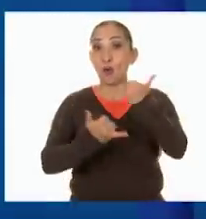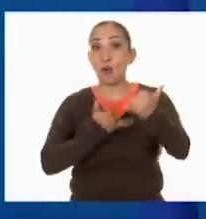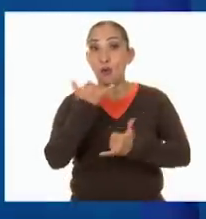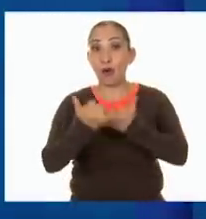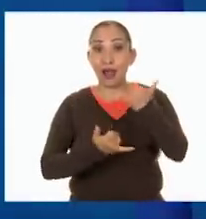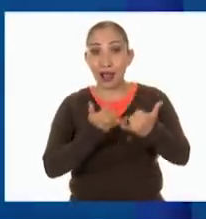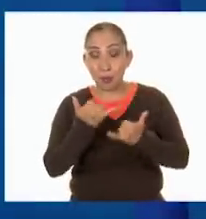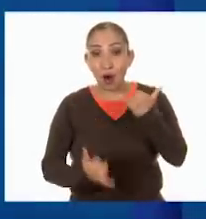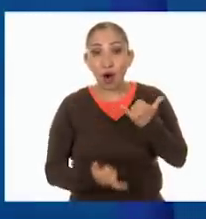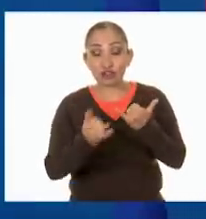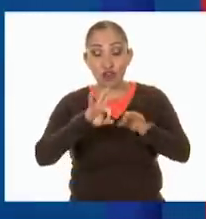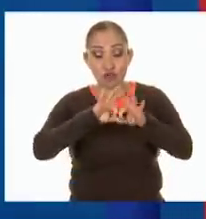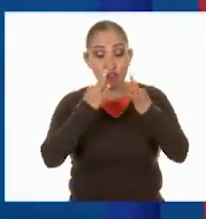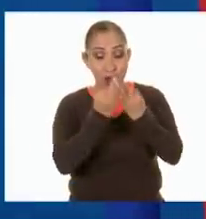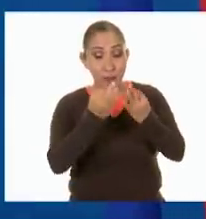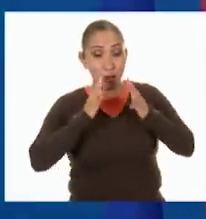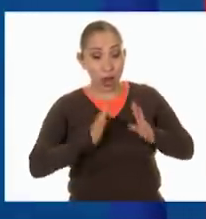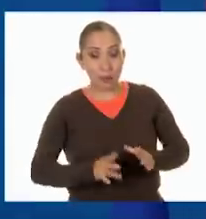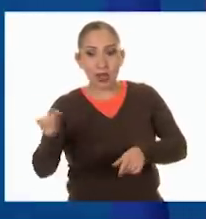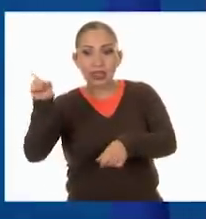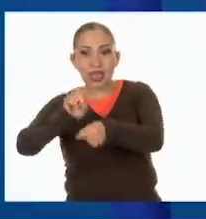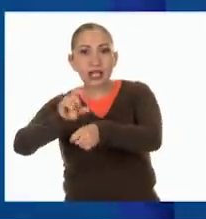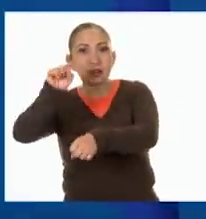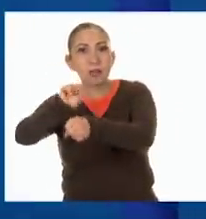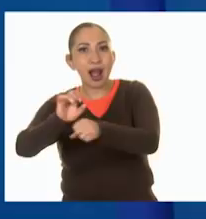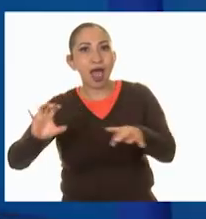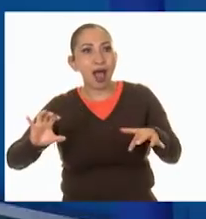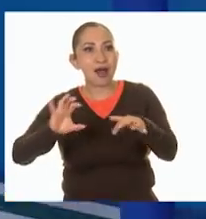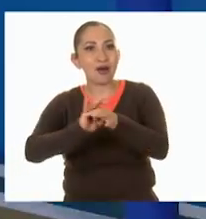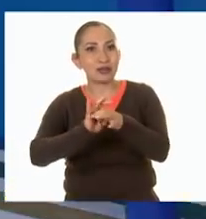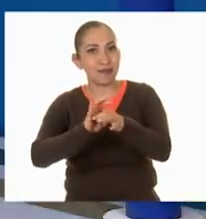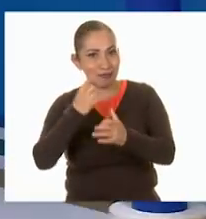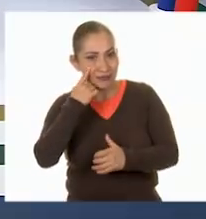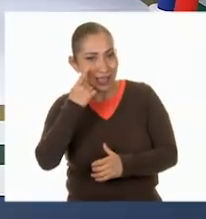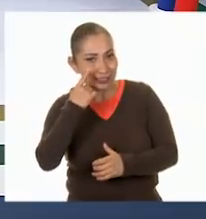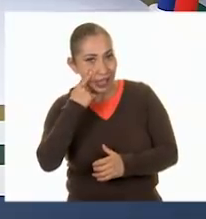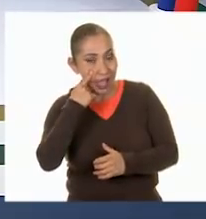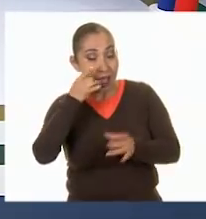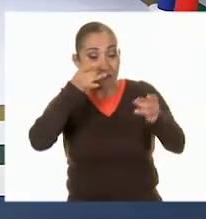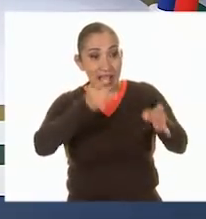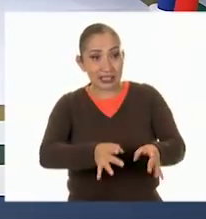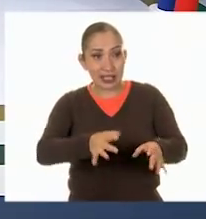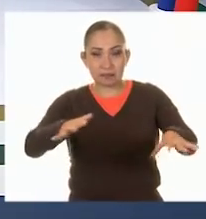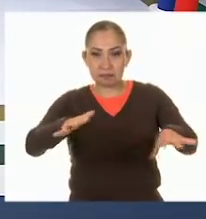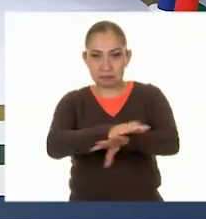ahora posturas y días de la semana? Sí, vamos a recoger nuestras flechas.